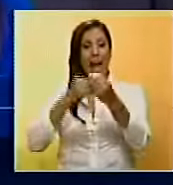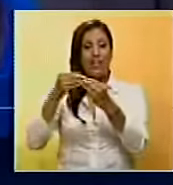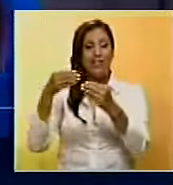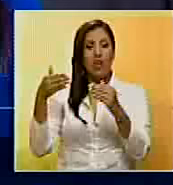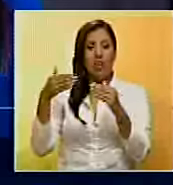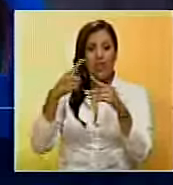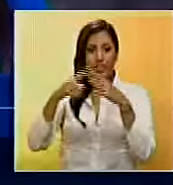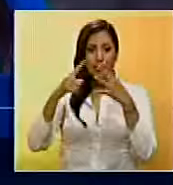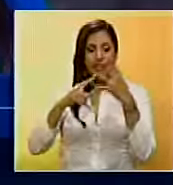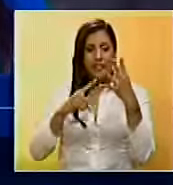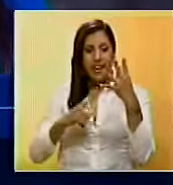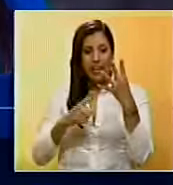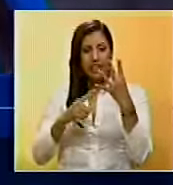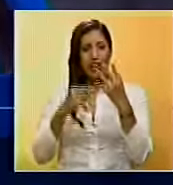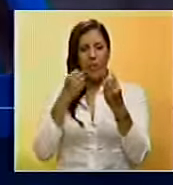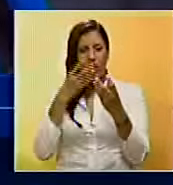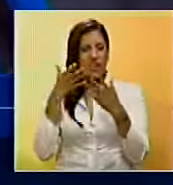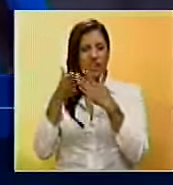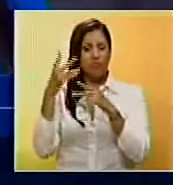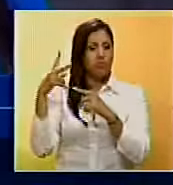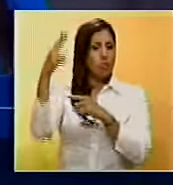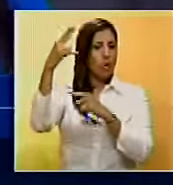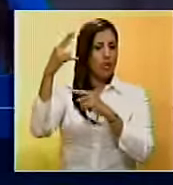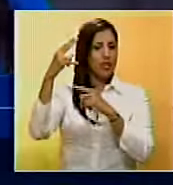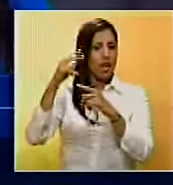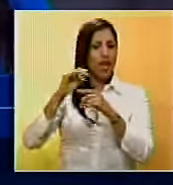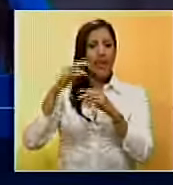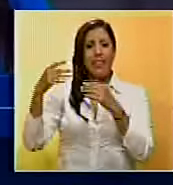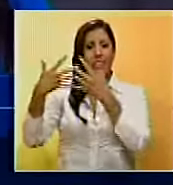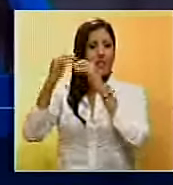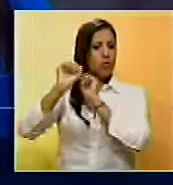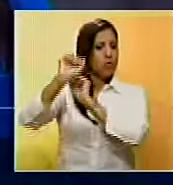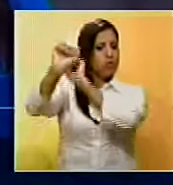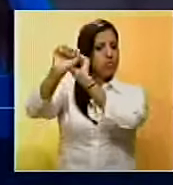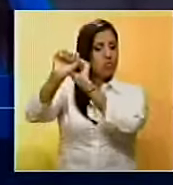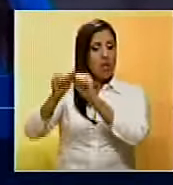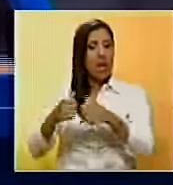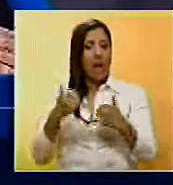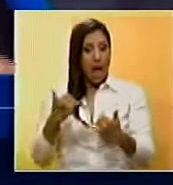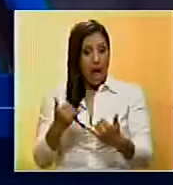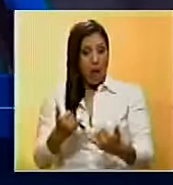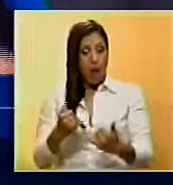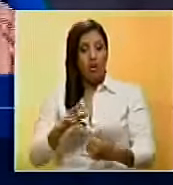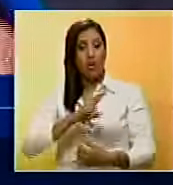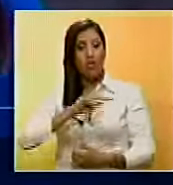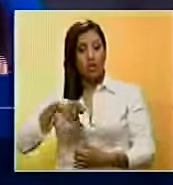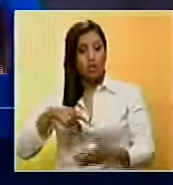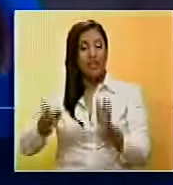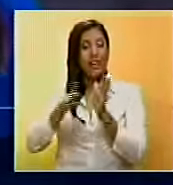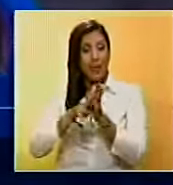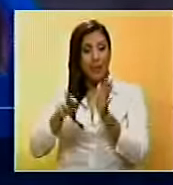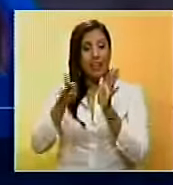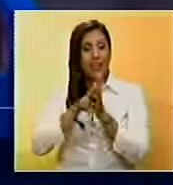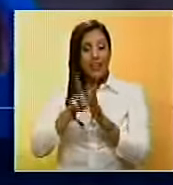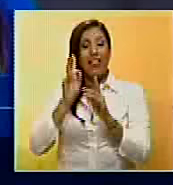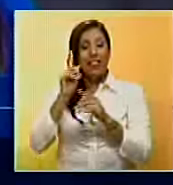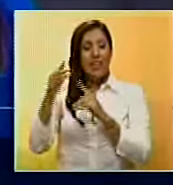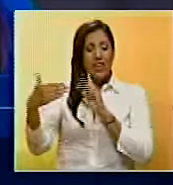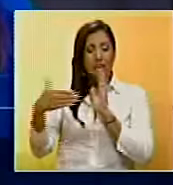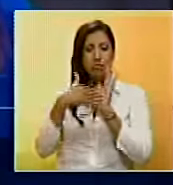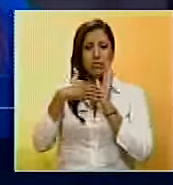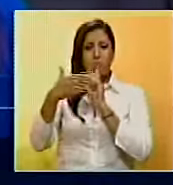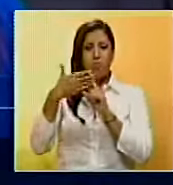en sus distintas dimensiones. Esta renovación ratifica, insiste nuevamente en una